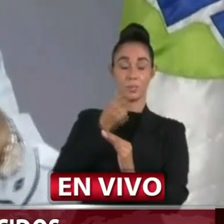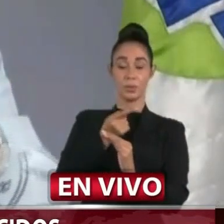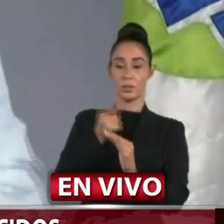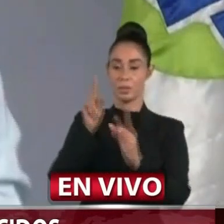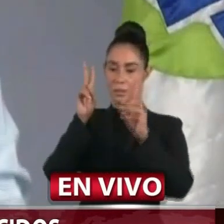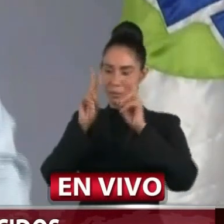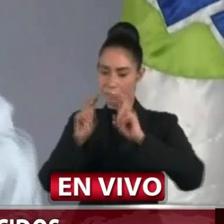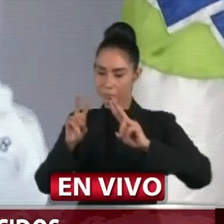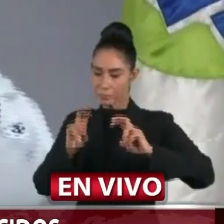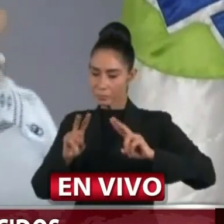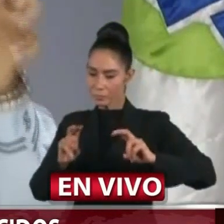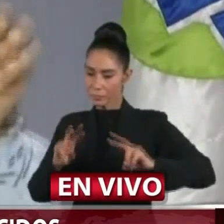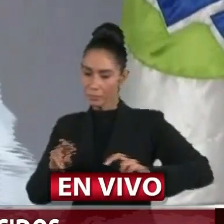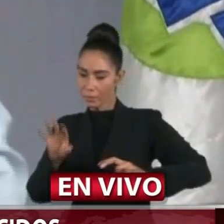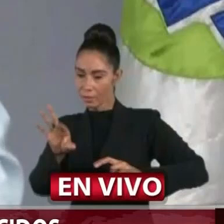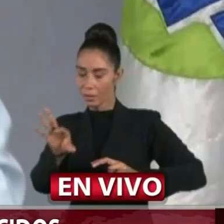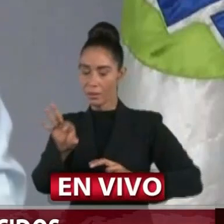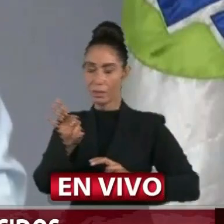la inspección